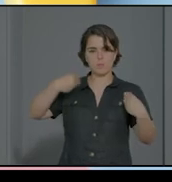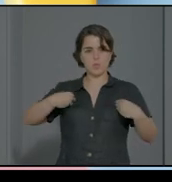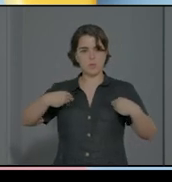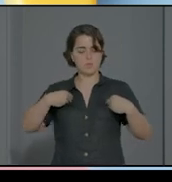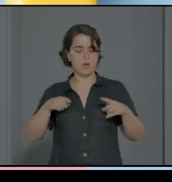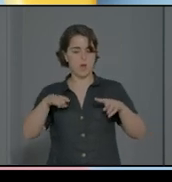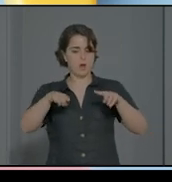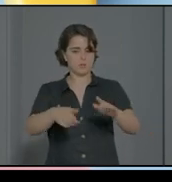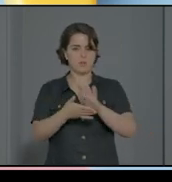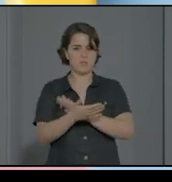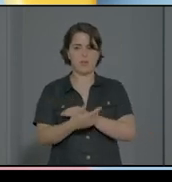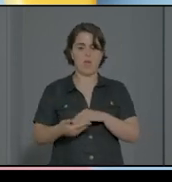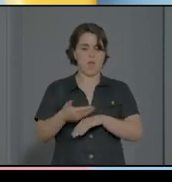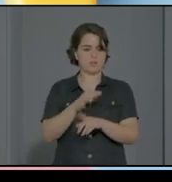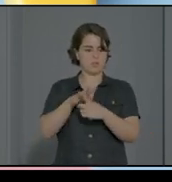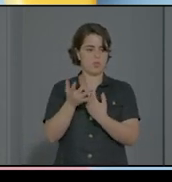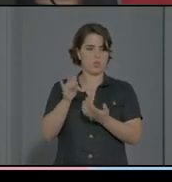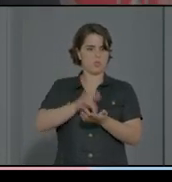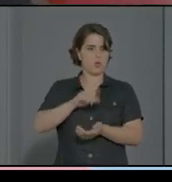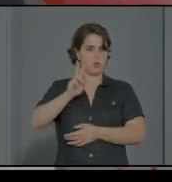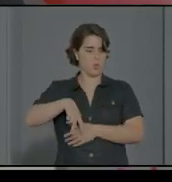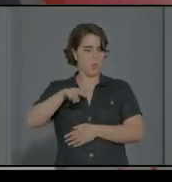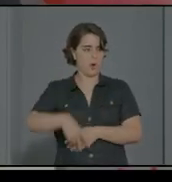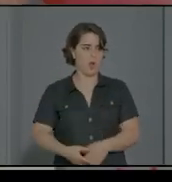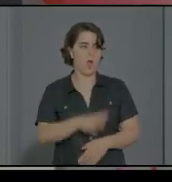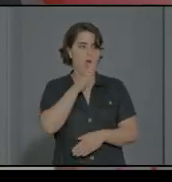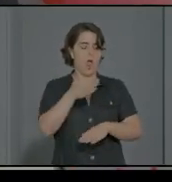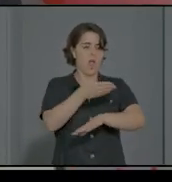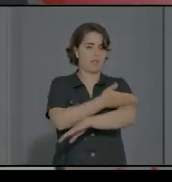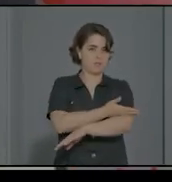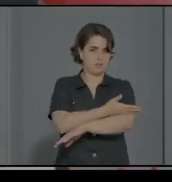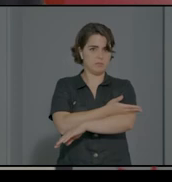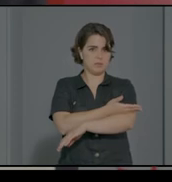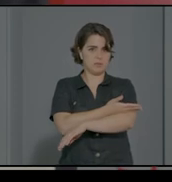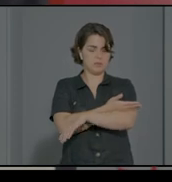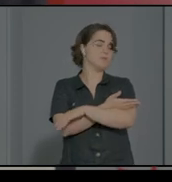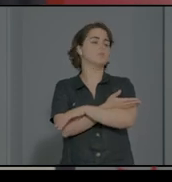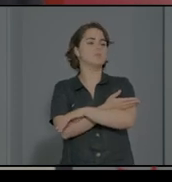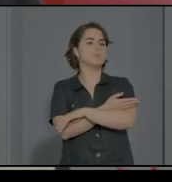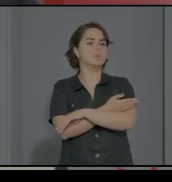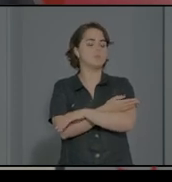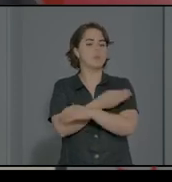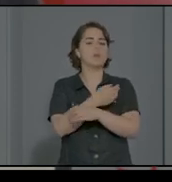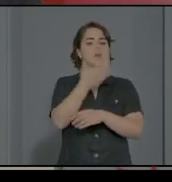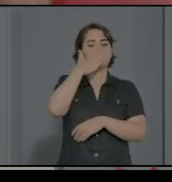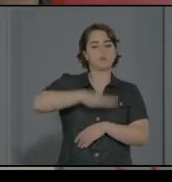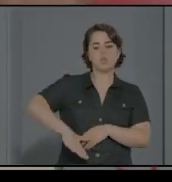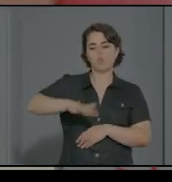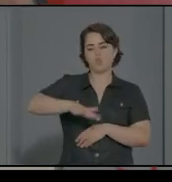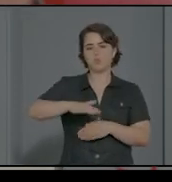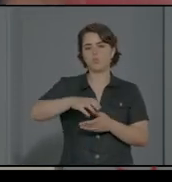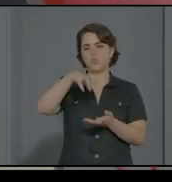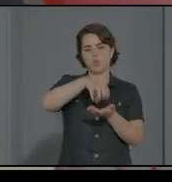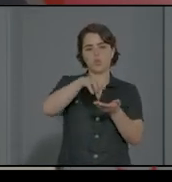vista anteriormente, porque generalmente están en la escuela los niños durante muchas horas del día,